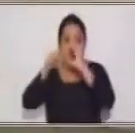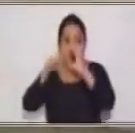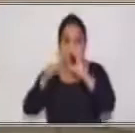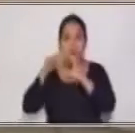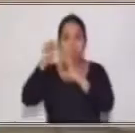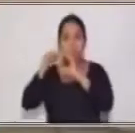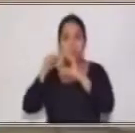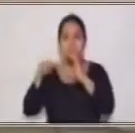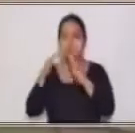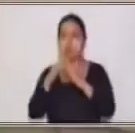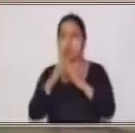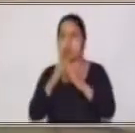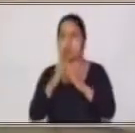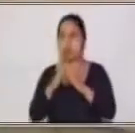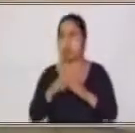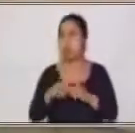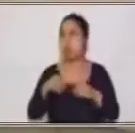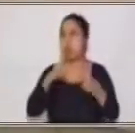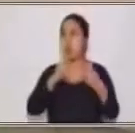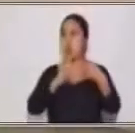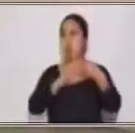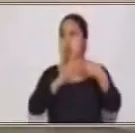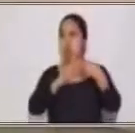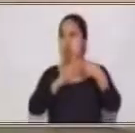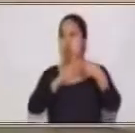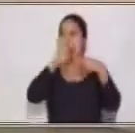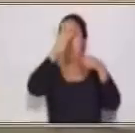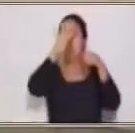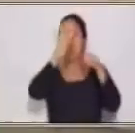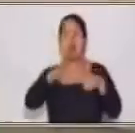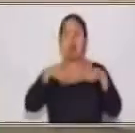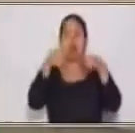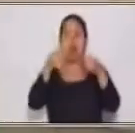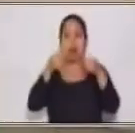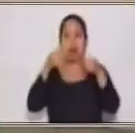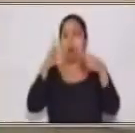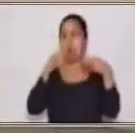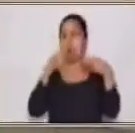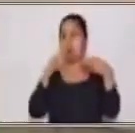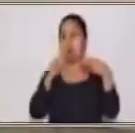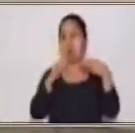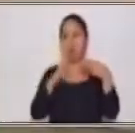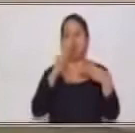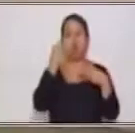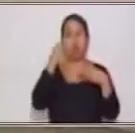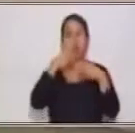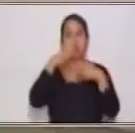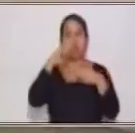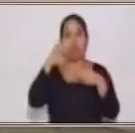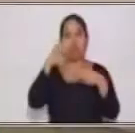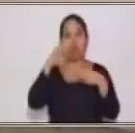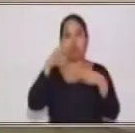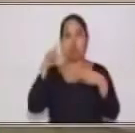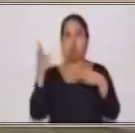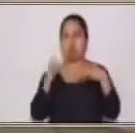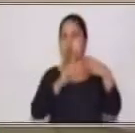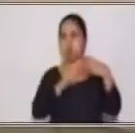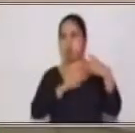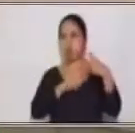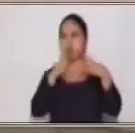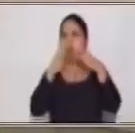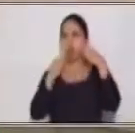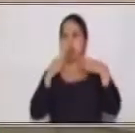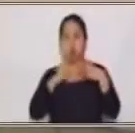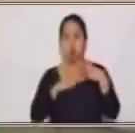La Jaula de Oro, Ixcanul y La Llorona. Entonces, después de verlas, ustedes pueden hacer una apuesta en común con toda su familia y explicar